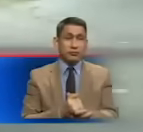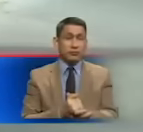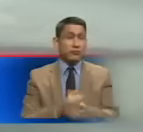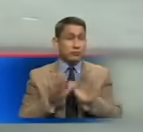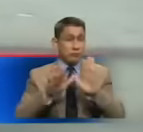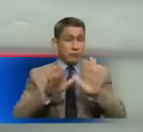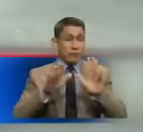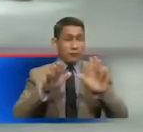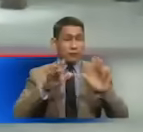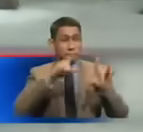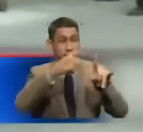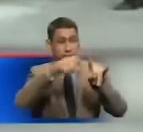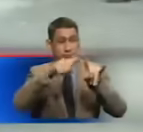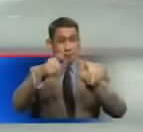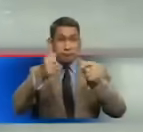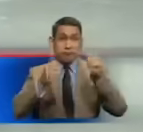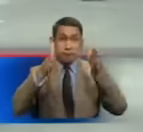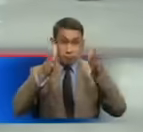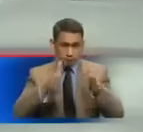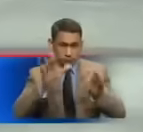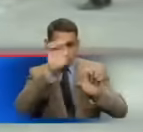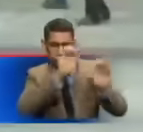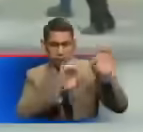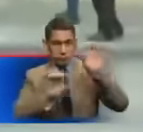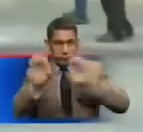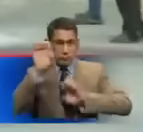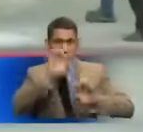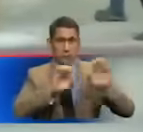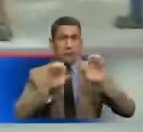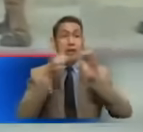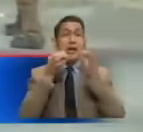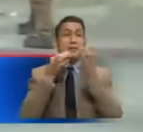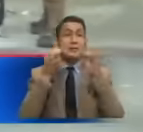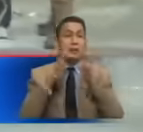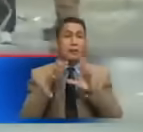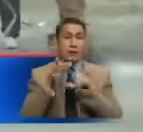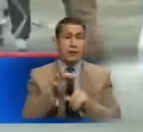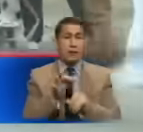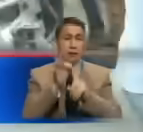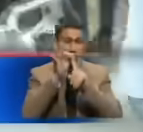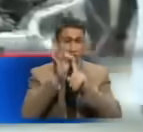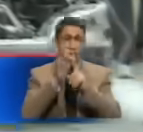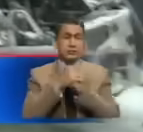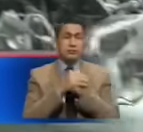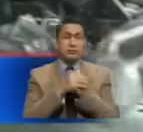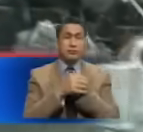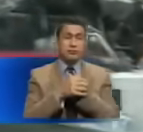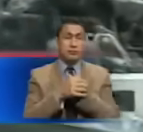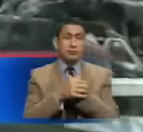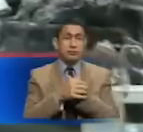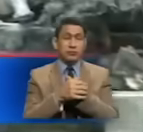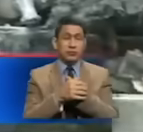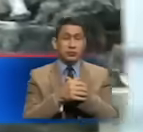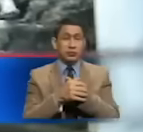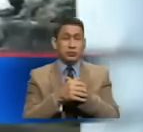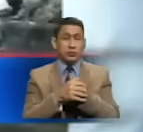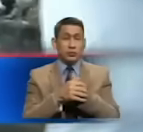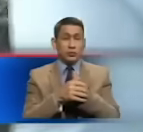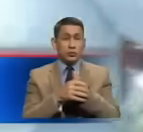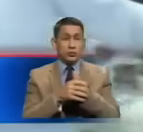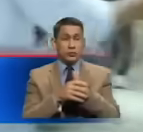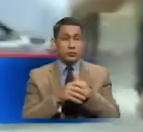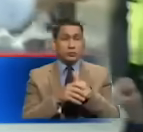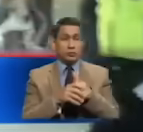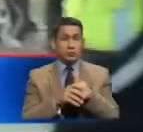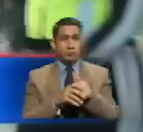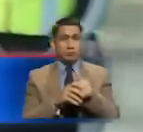a realizar las pruebas de alcotest. Tenemos un conductor trasladado a casa de salud, también se encuentra realizada la prueba de